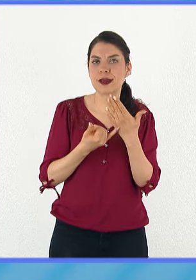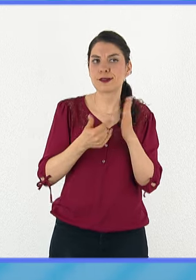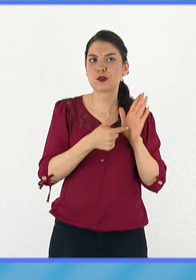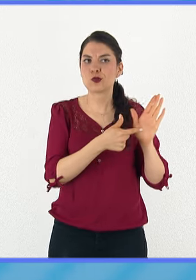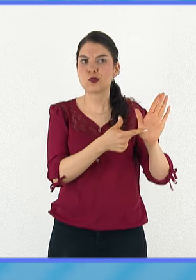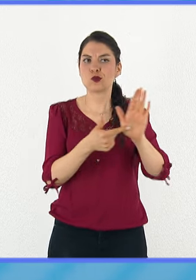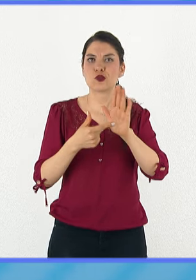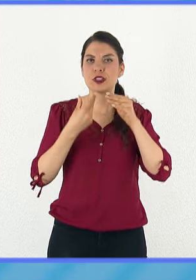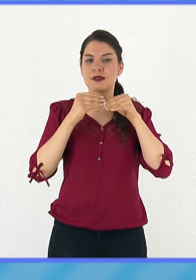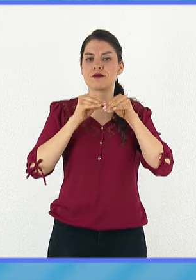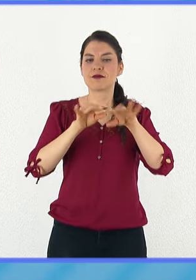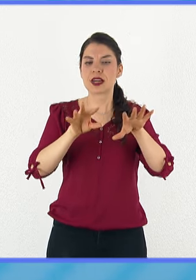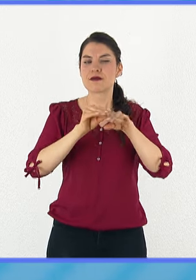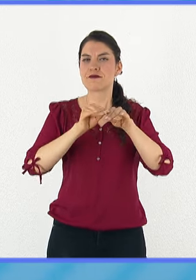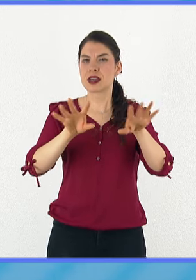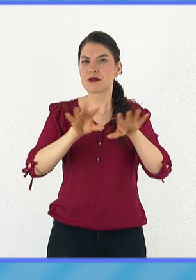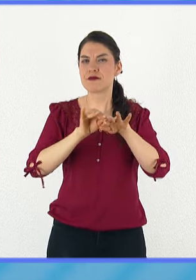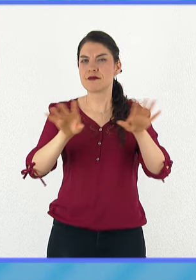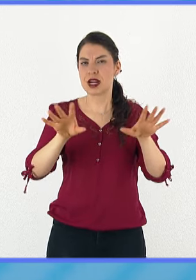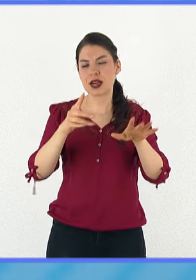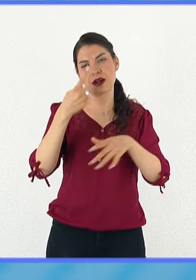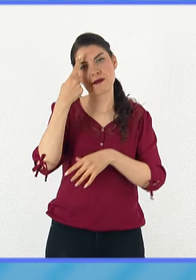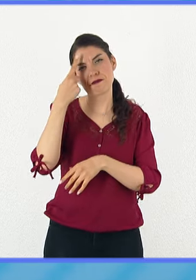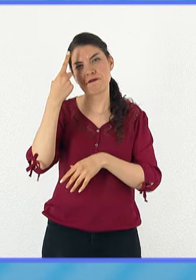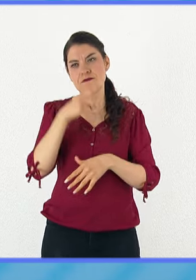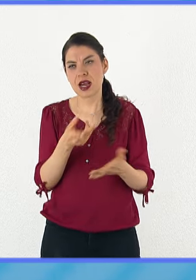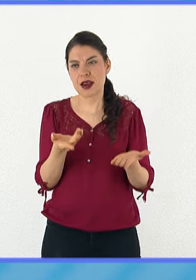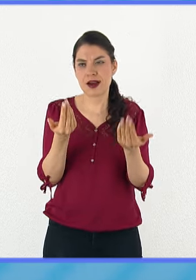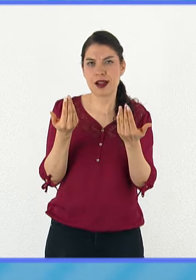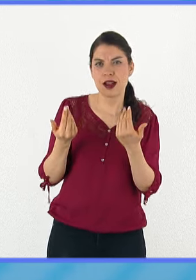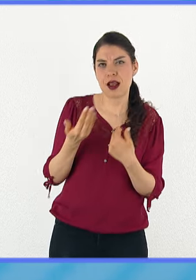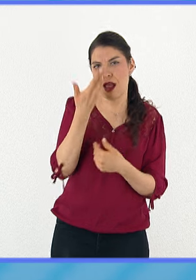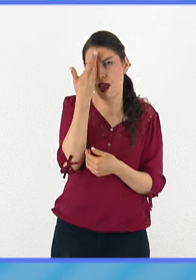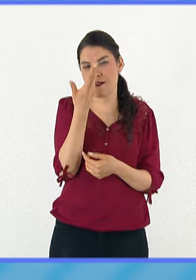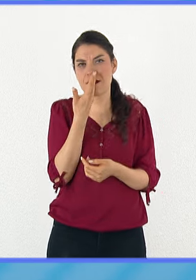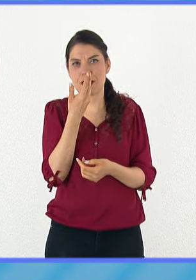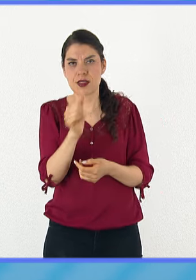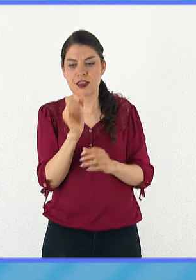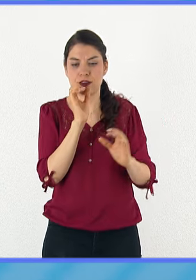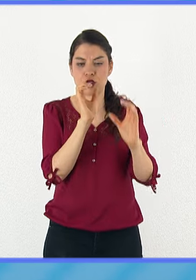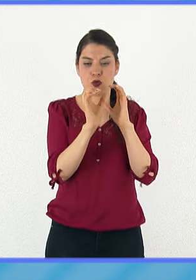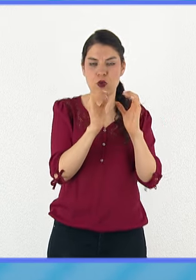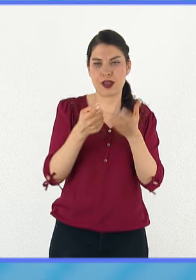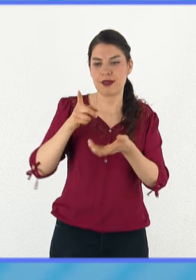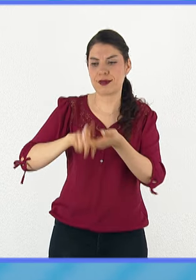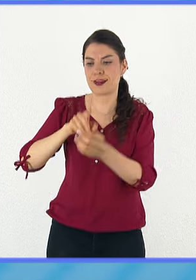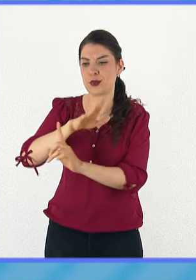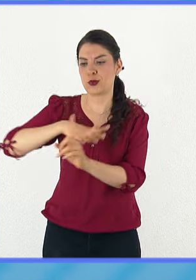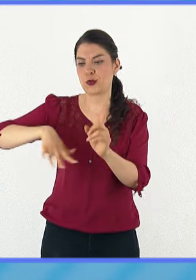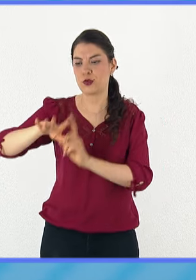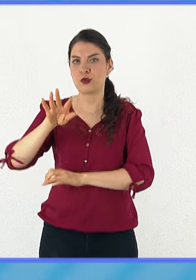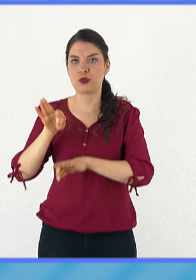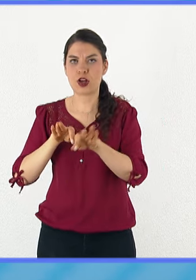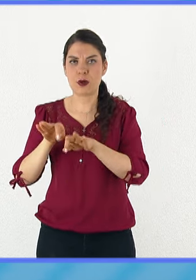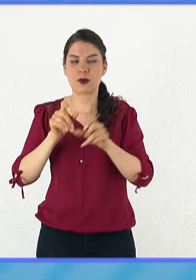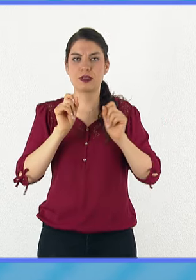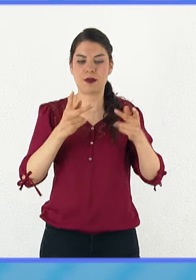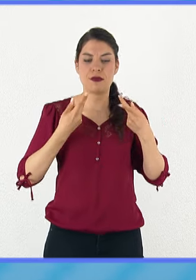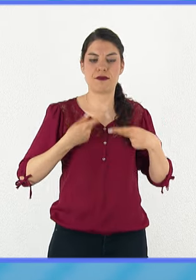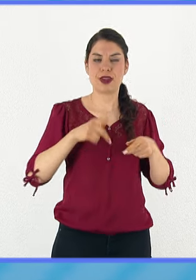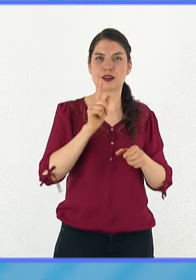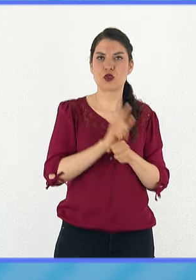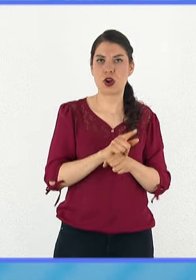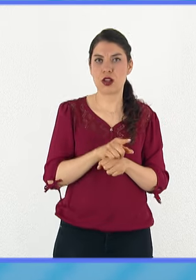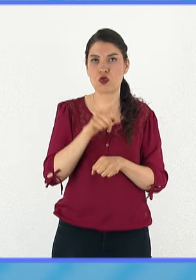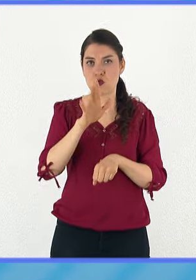manera clara y persuasiva y está dirigido a mejorar las habilidades comunicativas tanto en el ámbito laboral como en el personal todos los